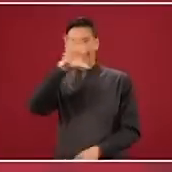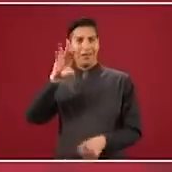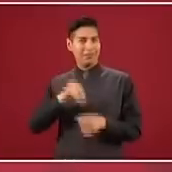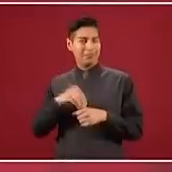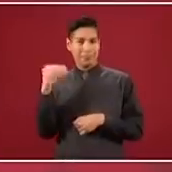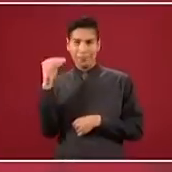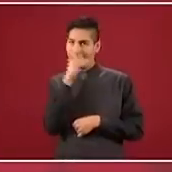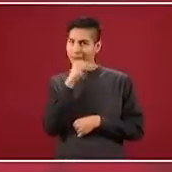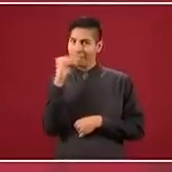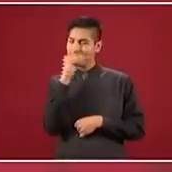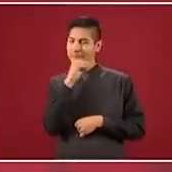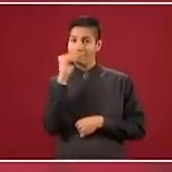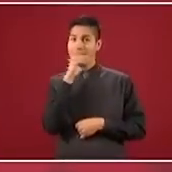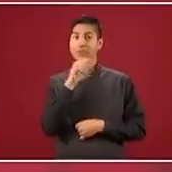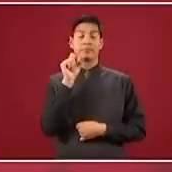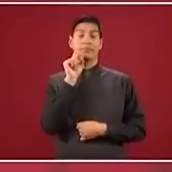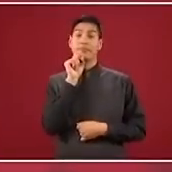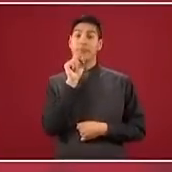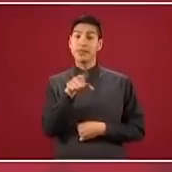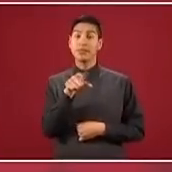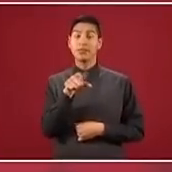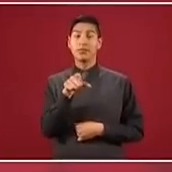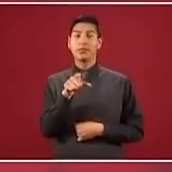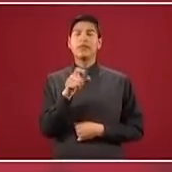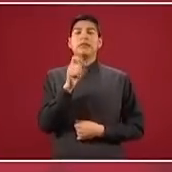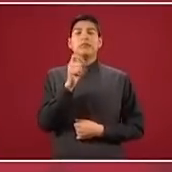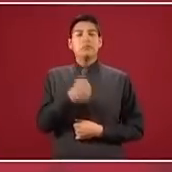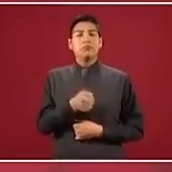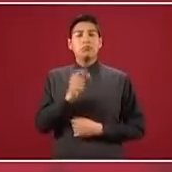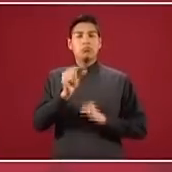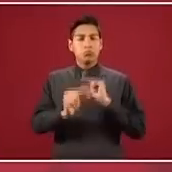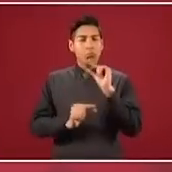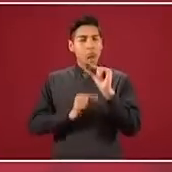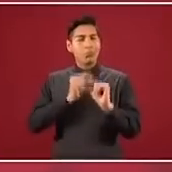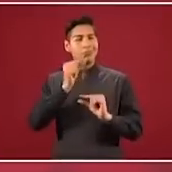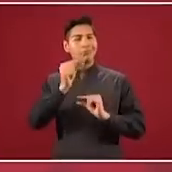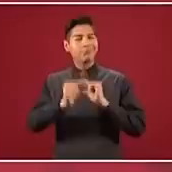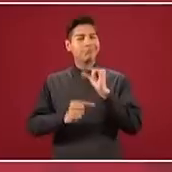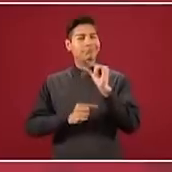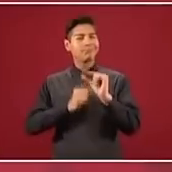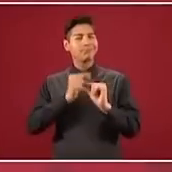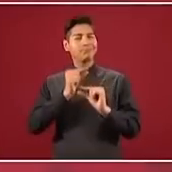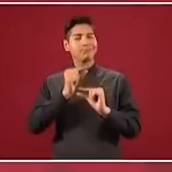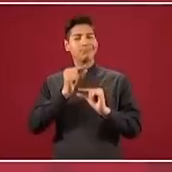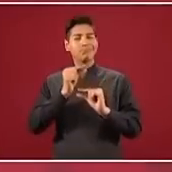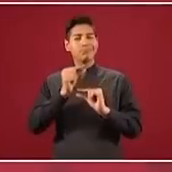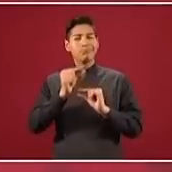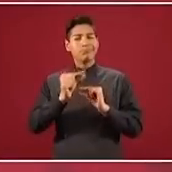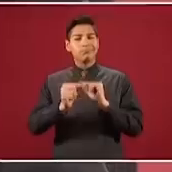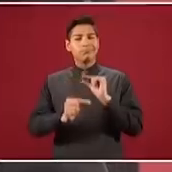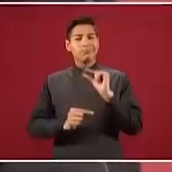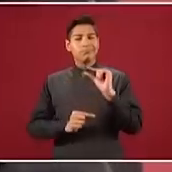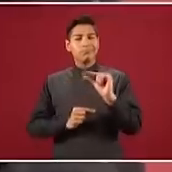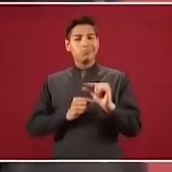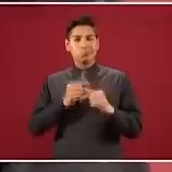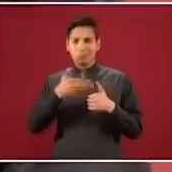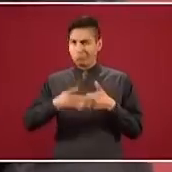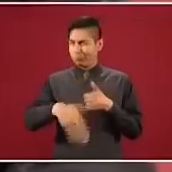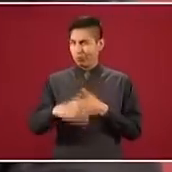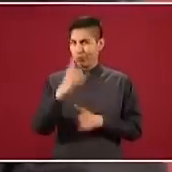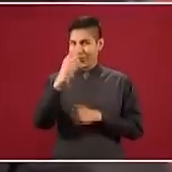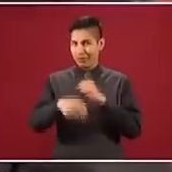y que esto lo consolidemos en el transcurso de este